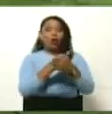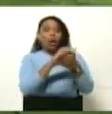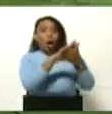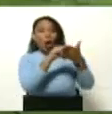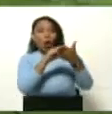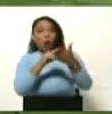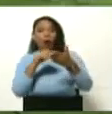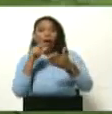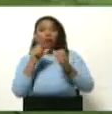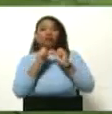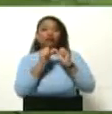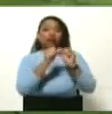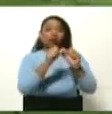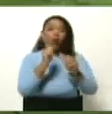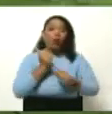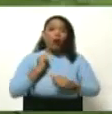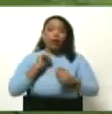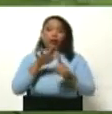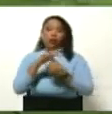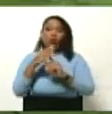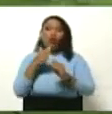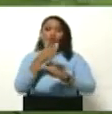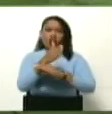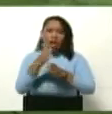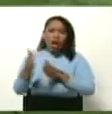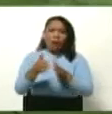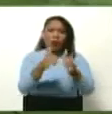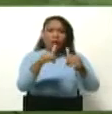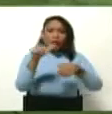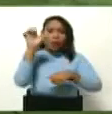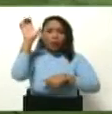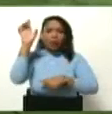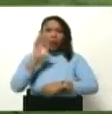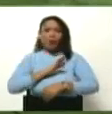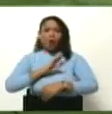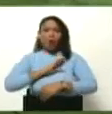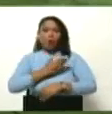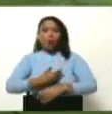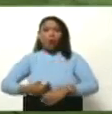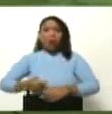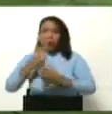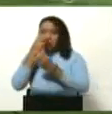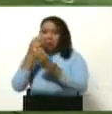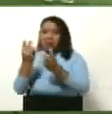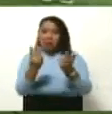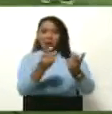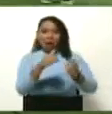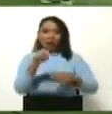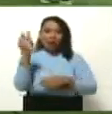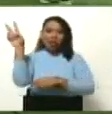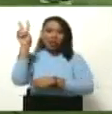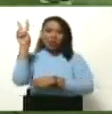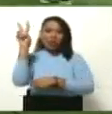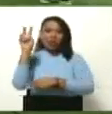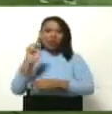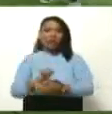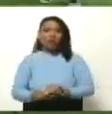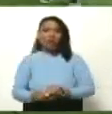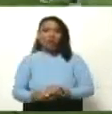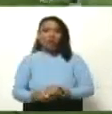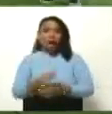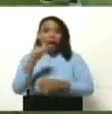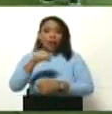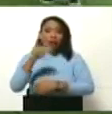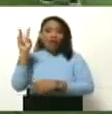perseverancia ante cualquier situación. Vayan por los caminos de esta patria les pertenece. Muchachos, muchachas, bienvenidos a Venezuela, bienvenidas. Aquí en